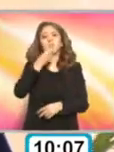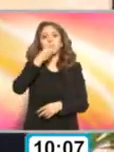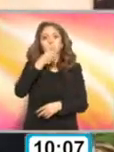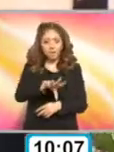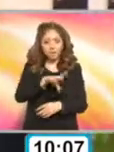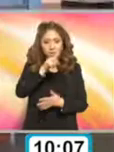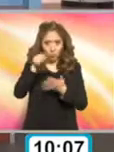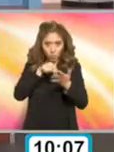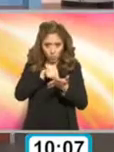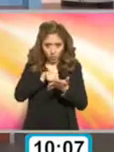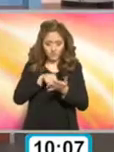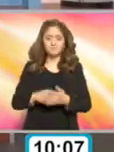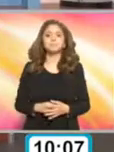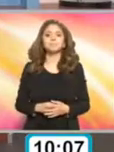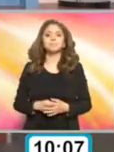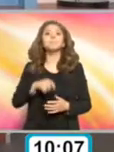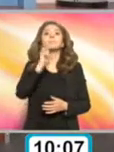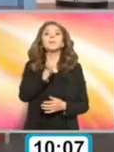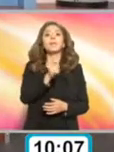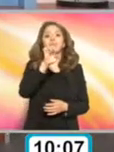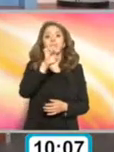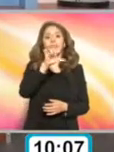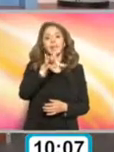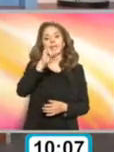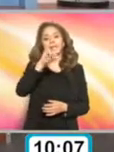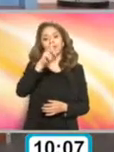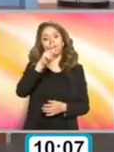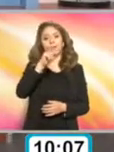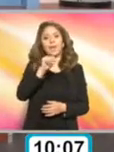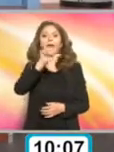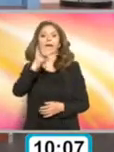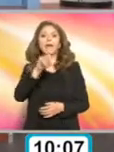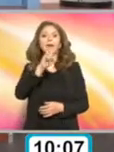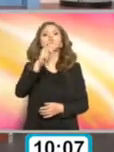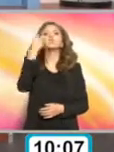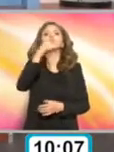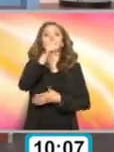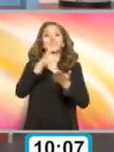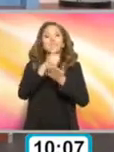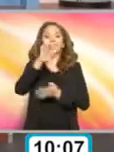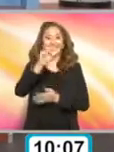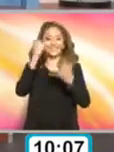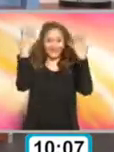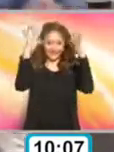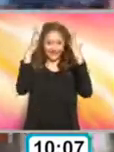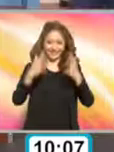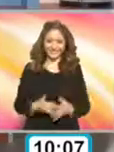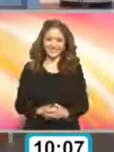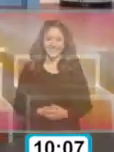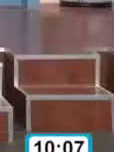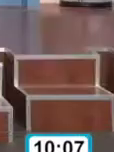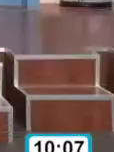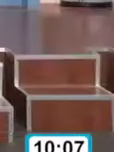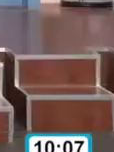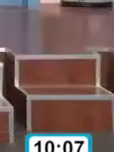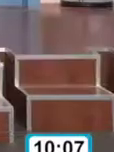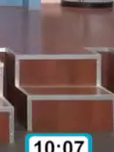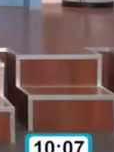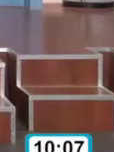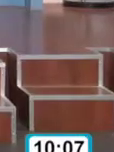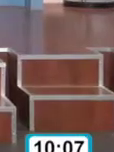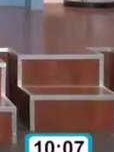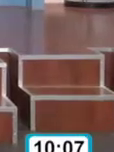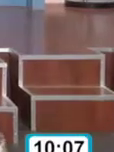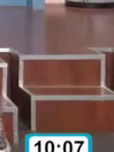bien, pues hay que escuchar el sencillo El Idiota. Ellos son Los Ajenos y están en tus ciudades. ¡Fuerte el aplauso, muchachos!